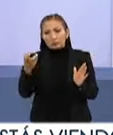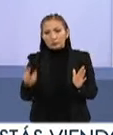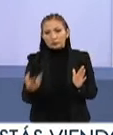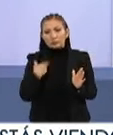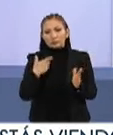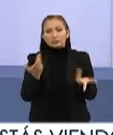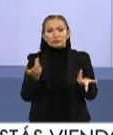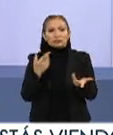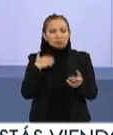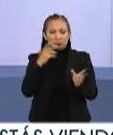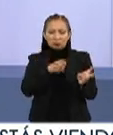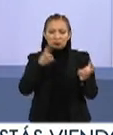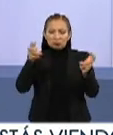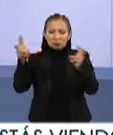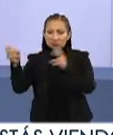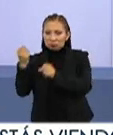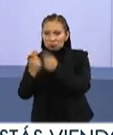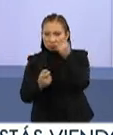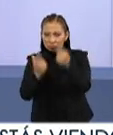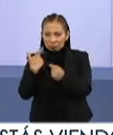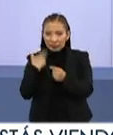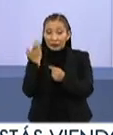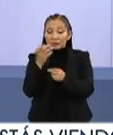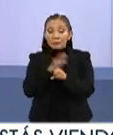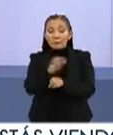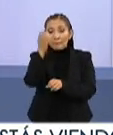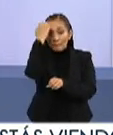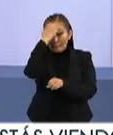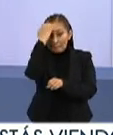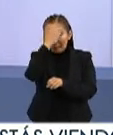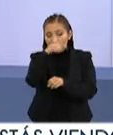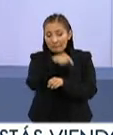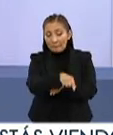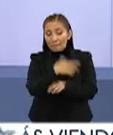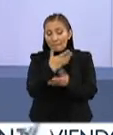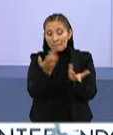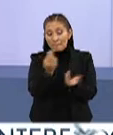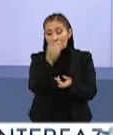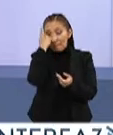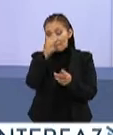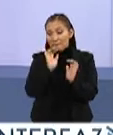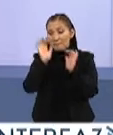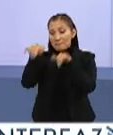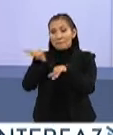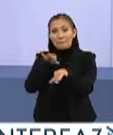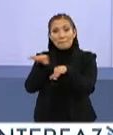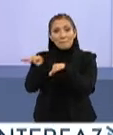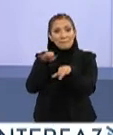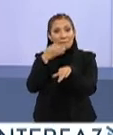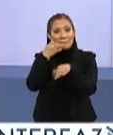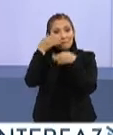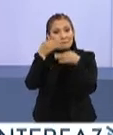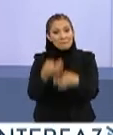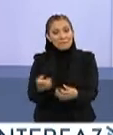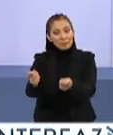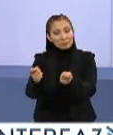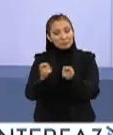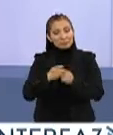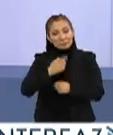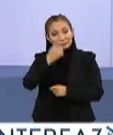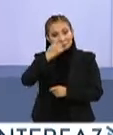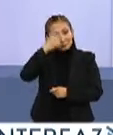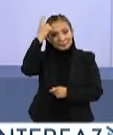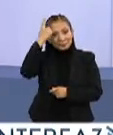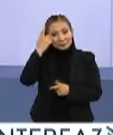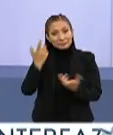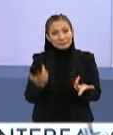este programa algunos aspectos tan importantes como es tener la experiencia necesaria para tener un trabajo que precisamente nos